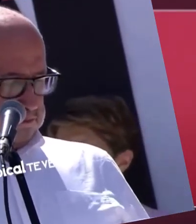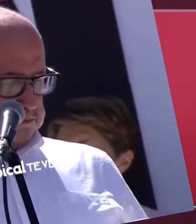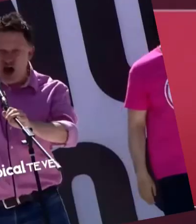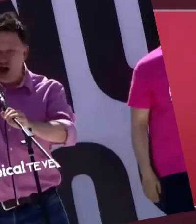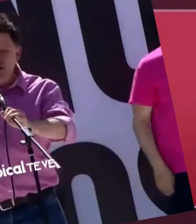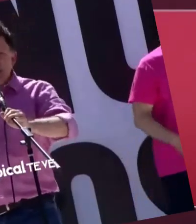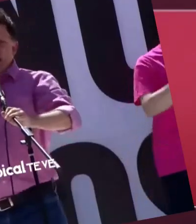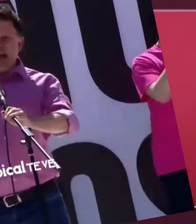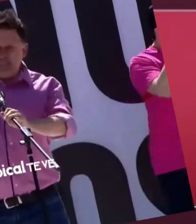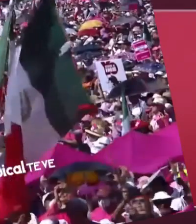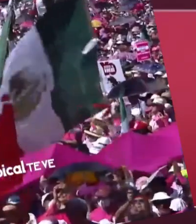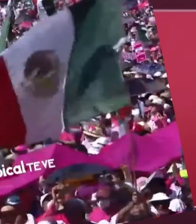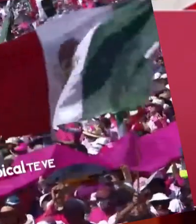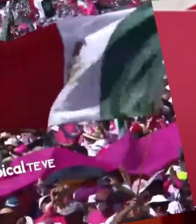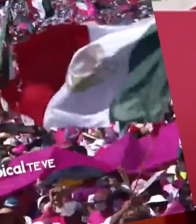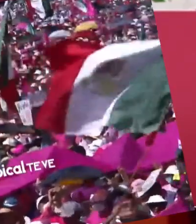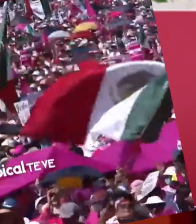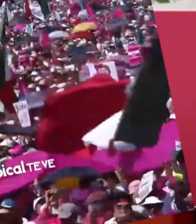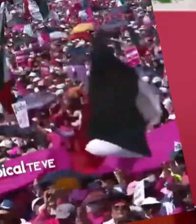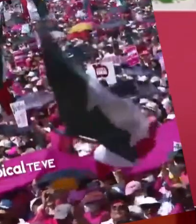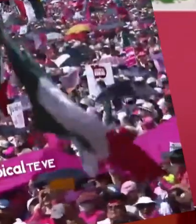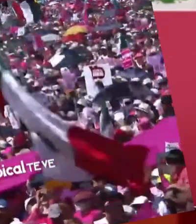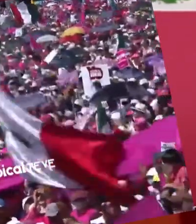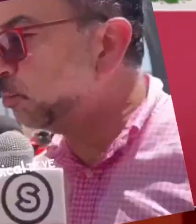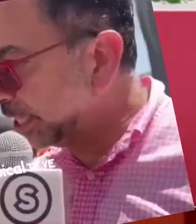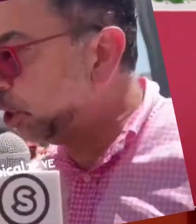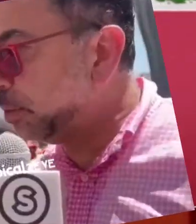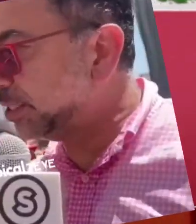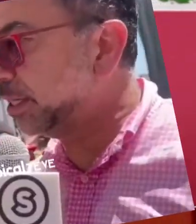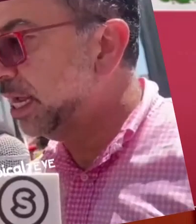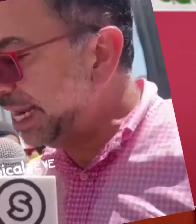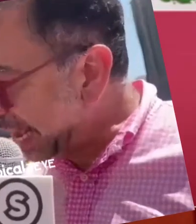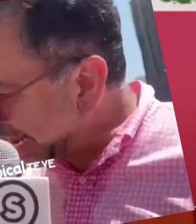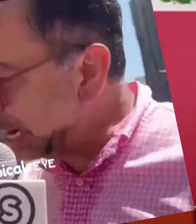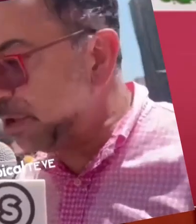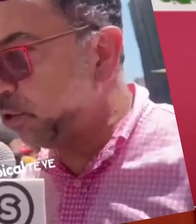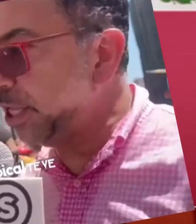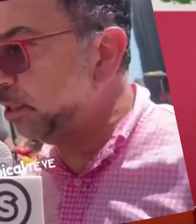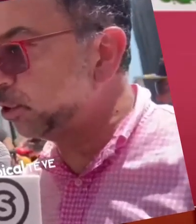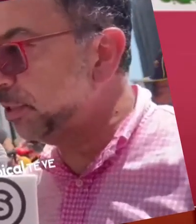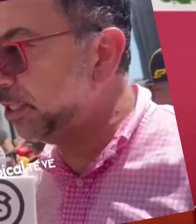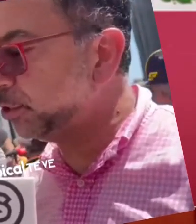Engañaron a millones de gentes.